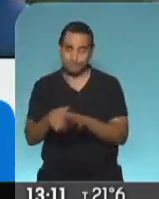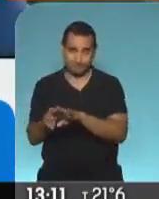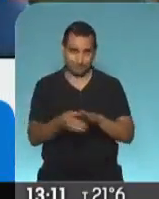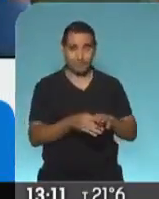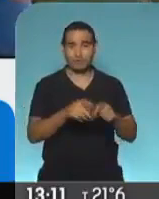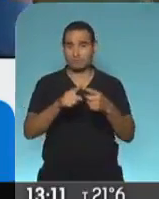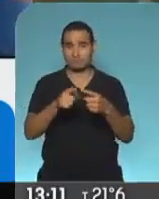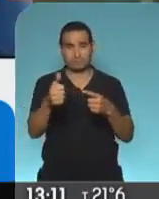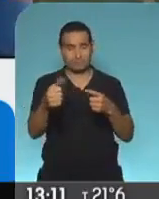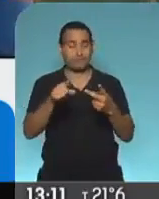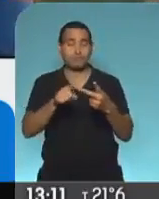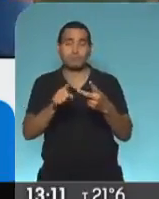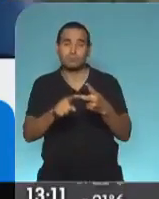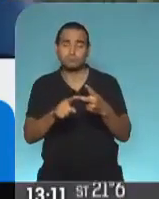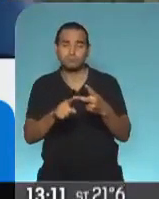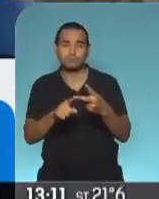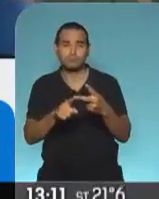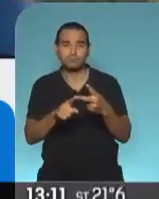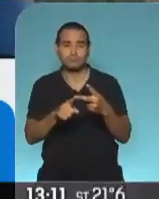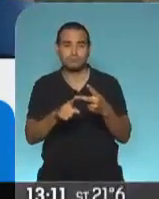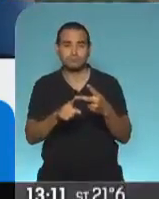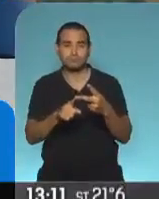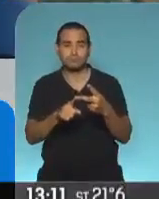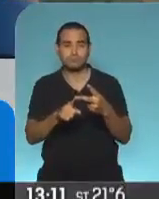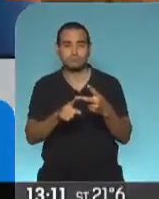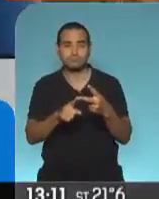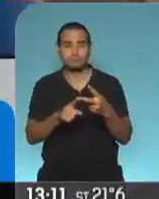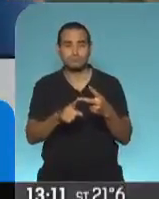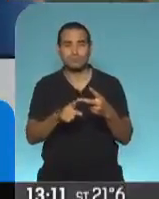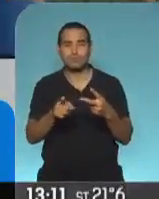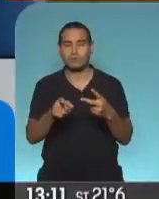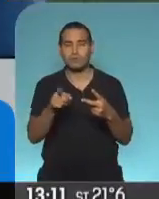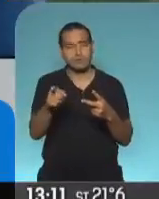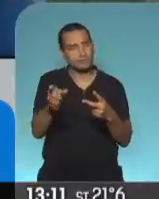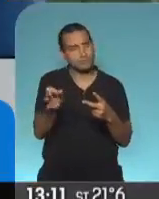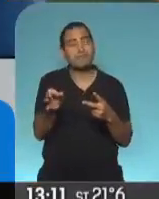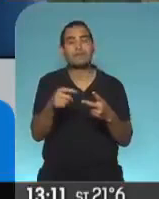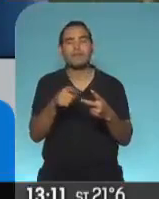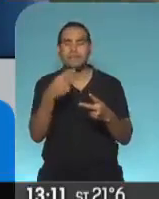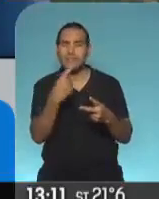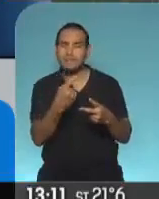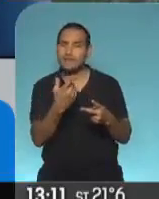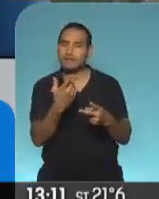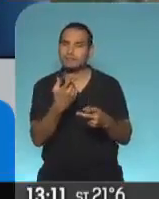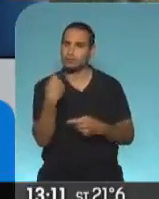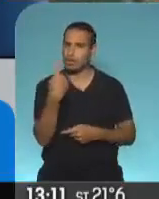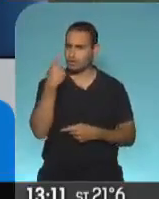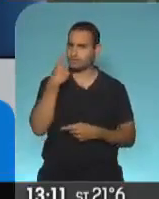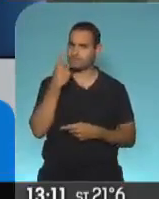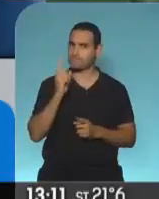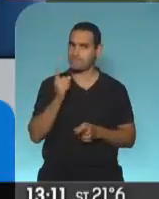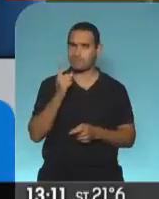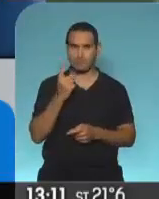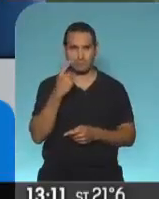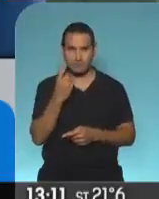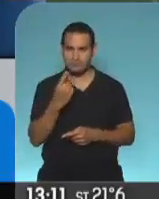lado, coincido con usted. Por el otro lado, y quizás yendo a su yerro, ¿no? Cuando dijo liberación, que es algo que nos pasa a todos,